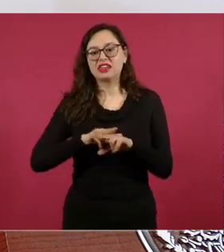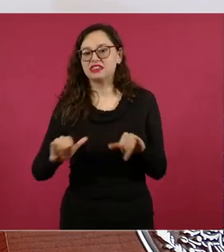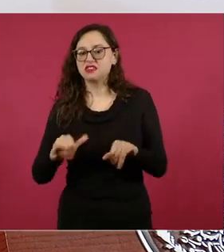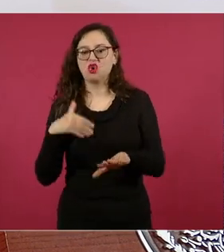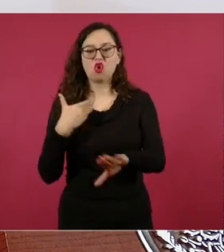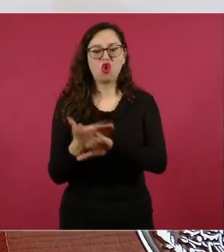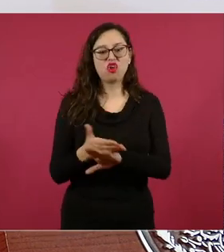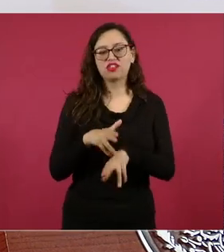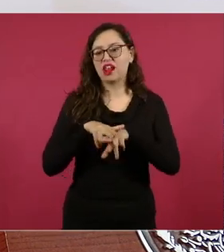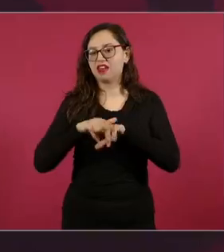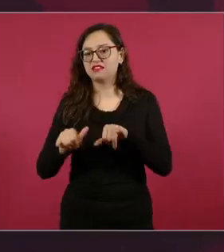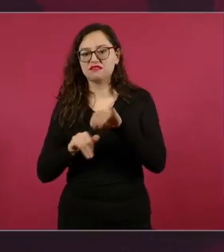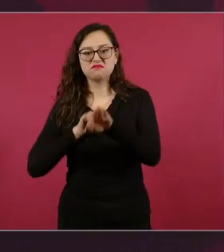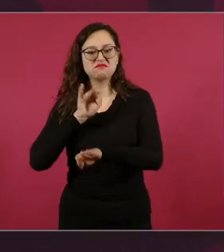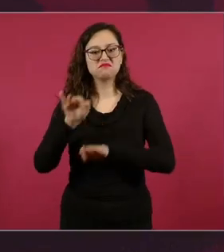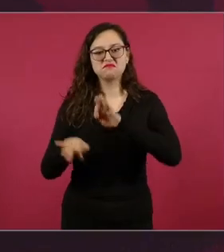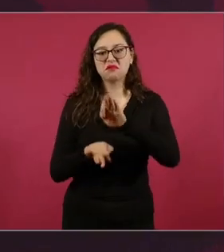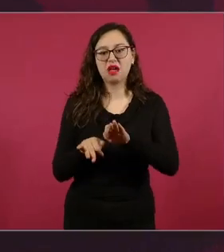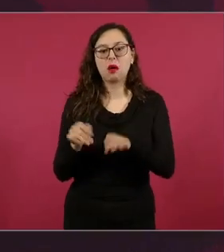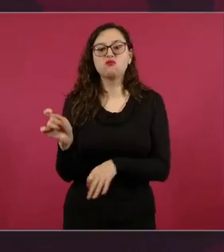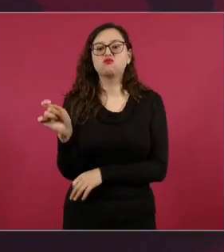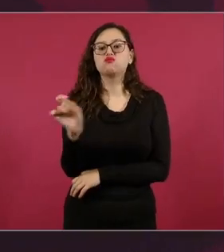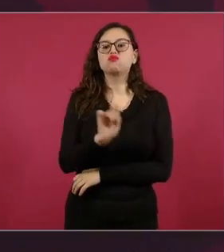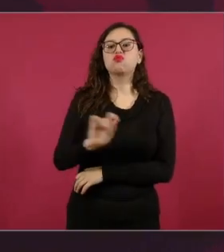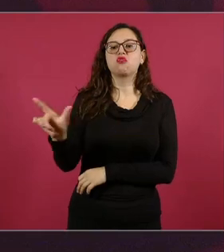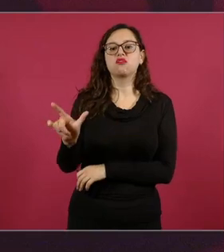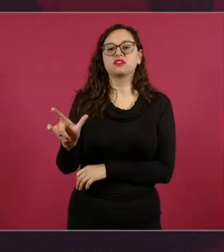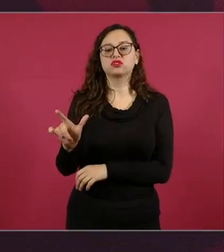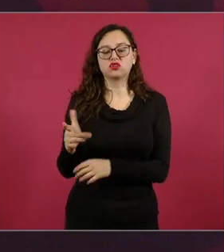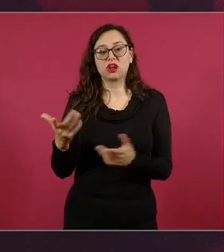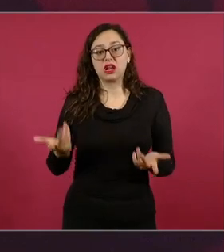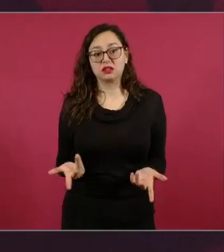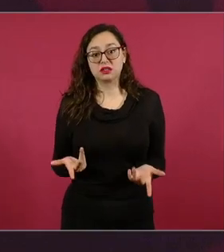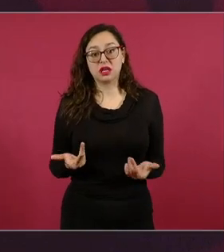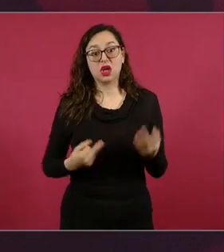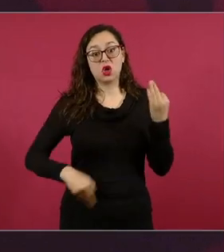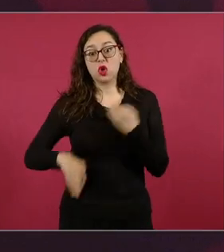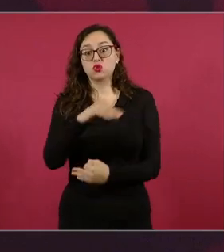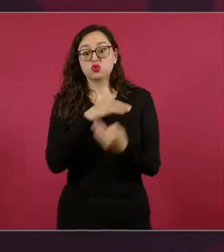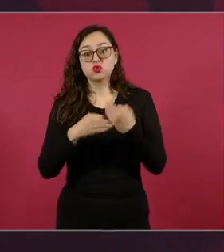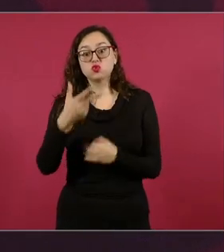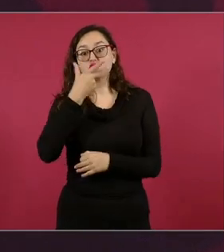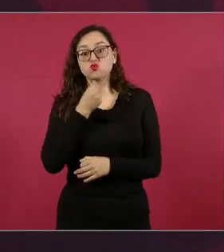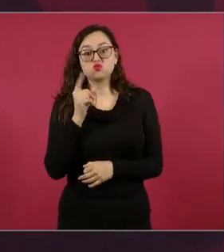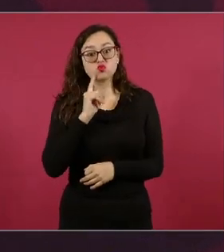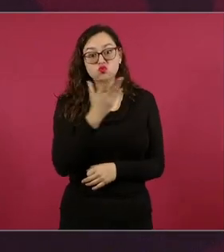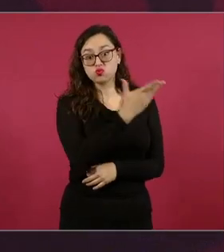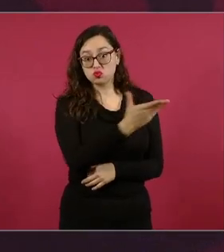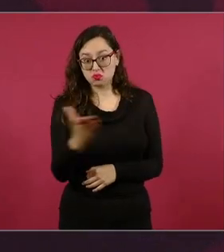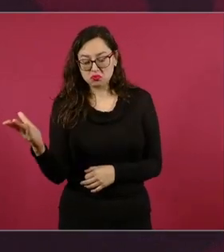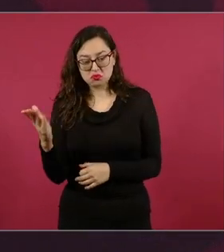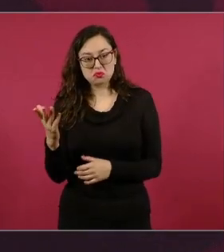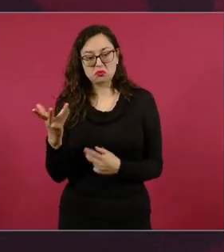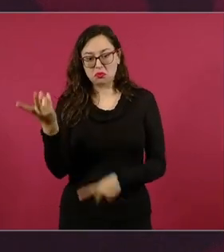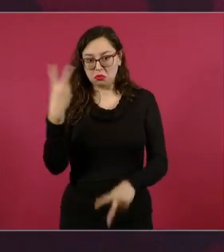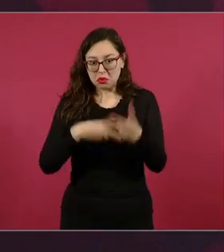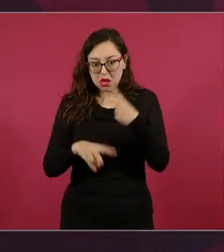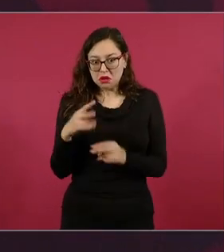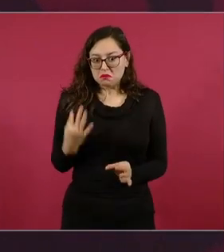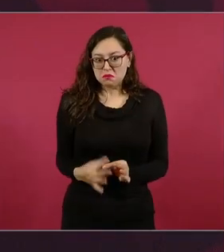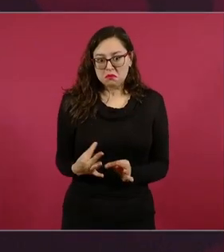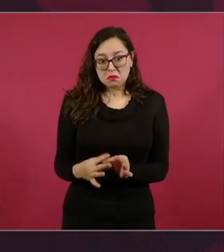muy profesional. Y yo agradezco mucho a todas y a todos el respeto,